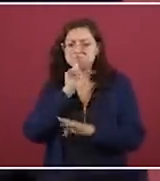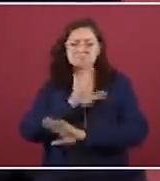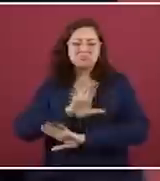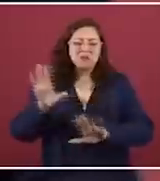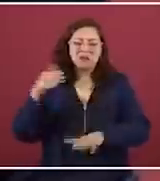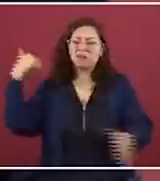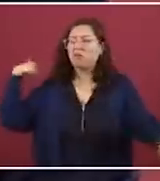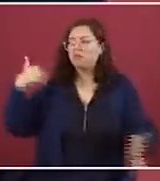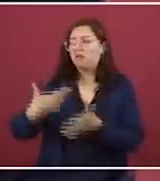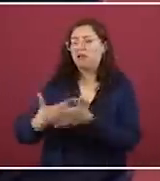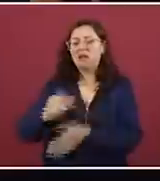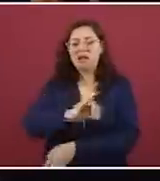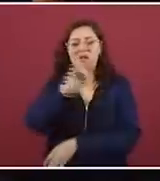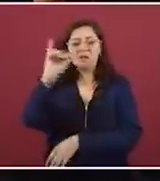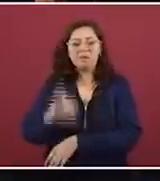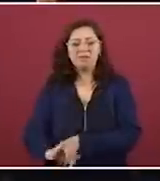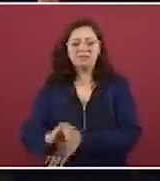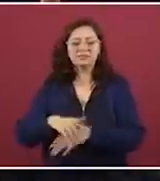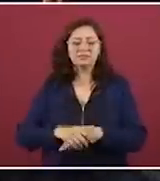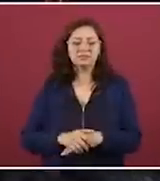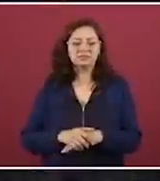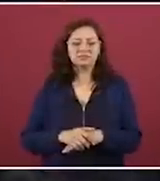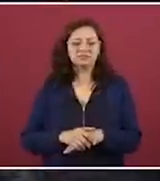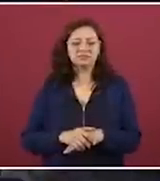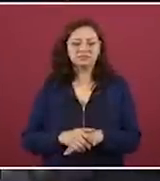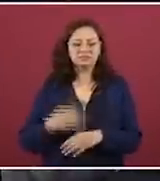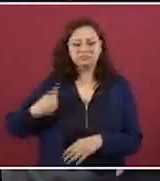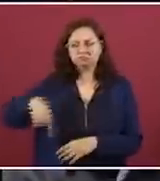lo hemos hecho y mucho menos